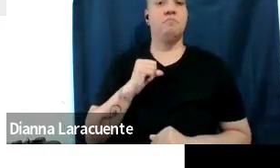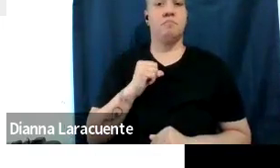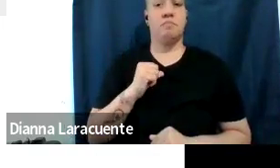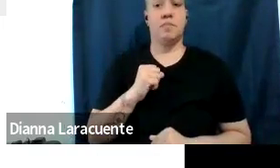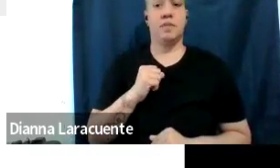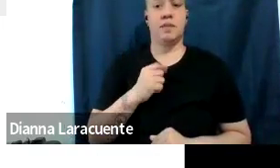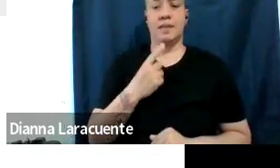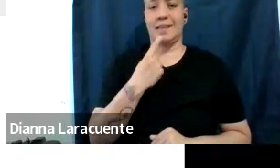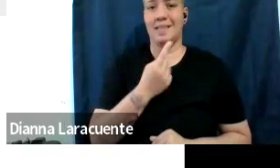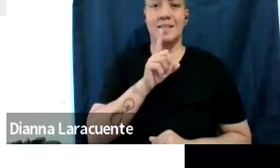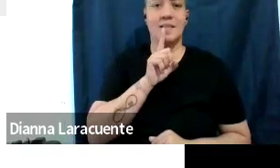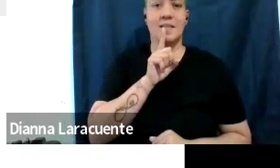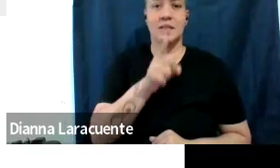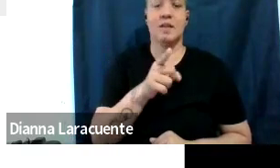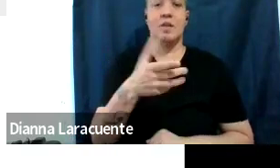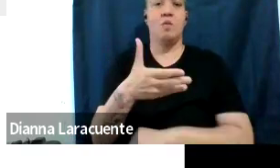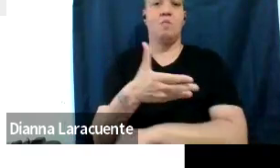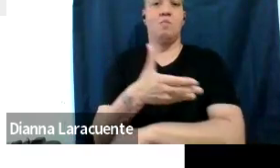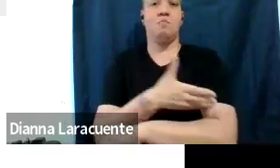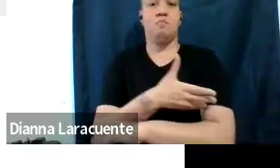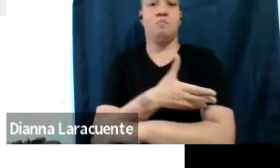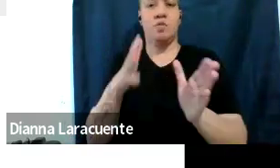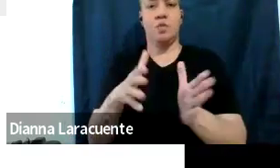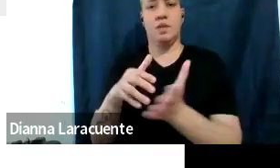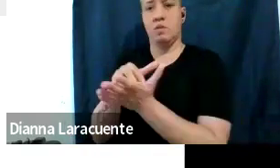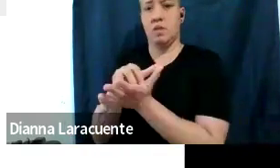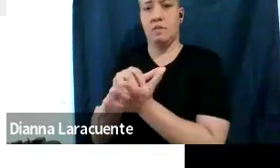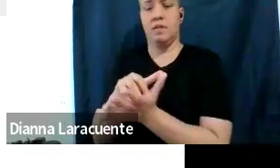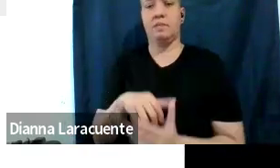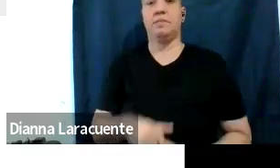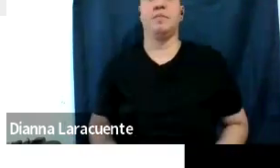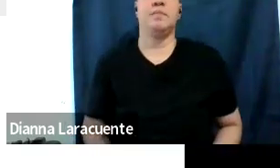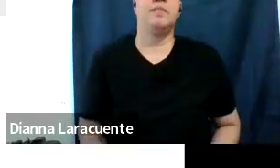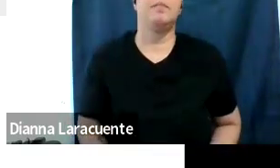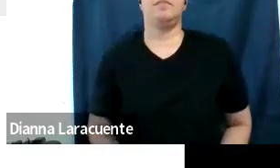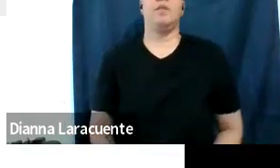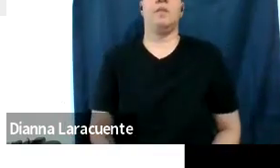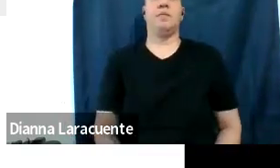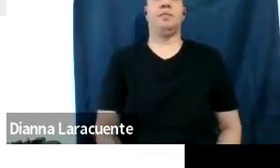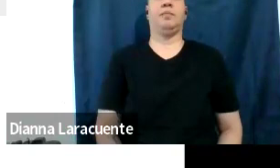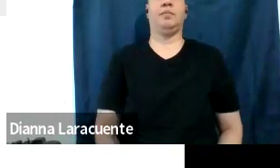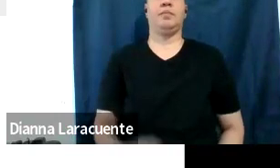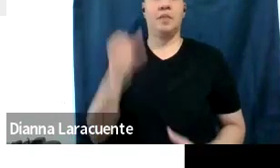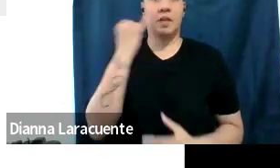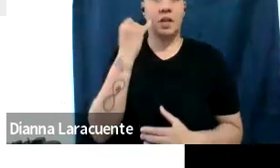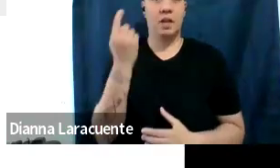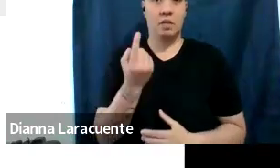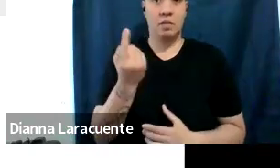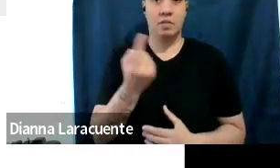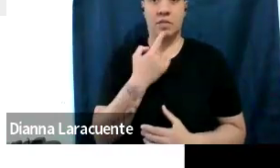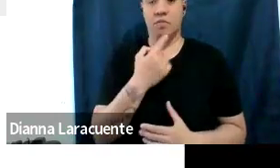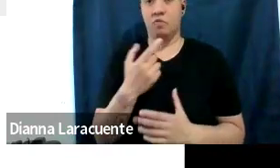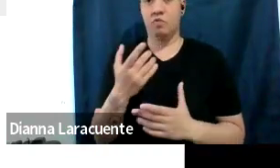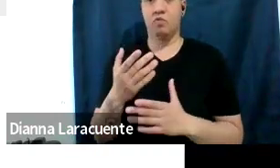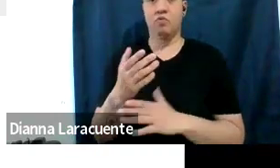la verdad a los poderosos y a los débiles. Y mire lo que le digo en el Congreso. Si alguien hubiera dicho a mis compatriotas